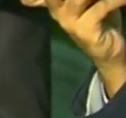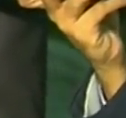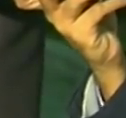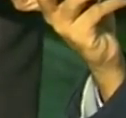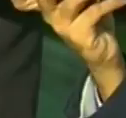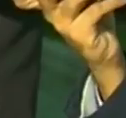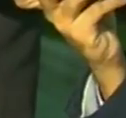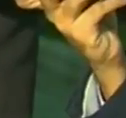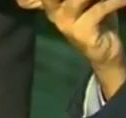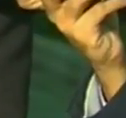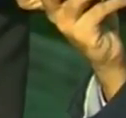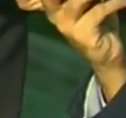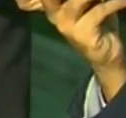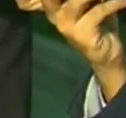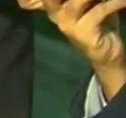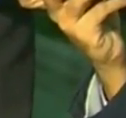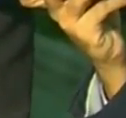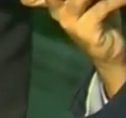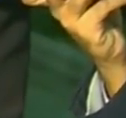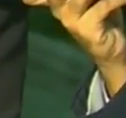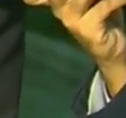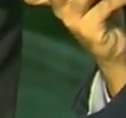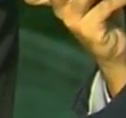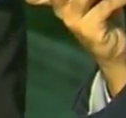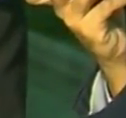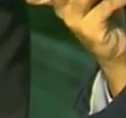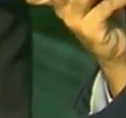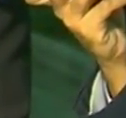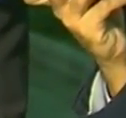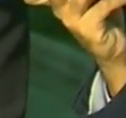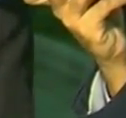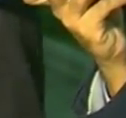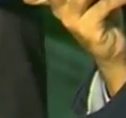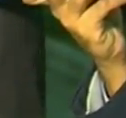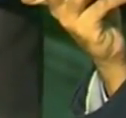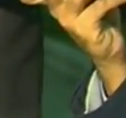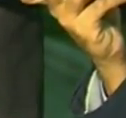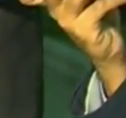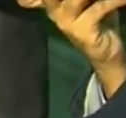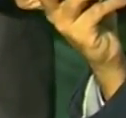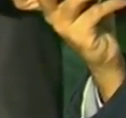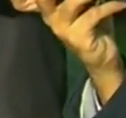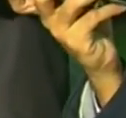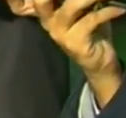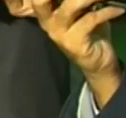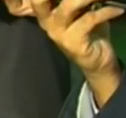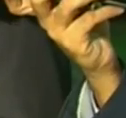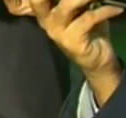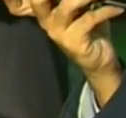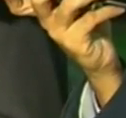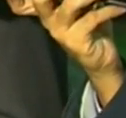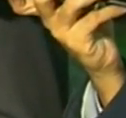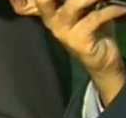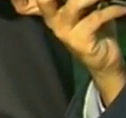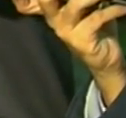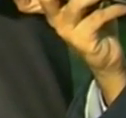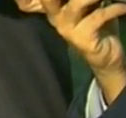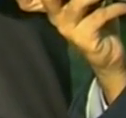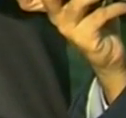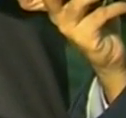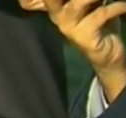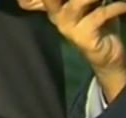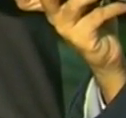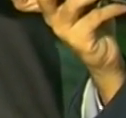sectores, el sector privado, el sector público, la economía comunal, el sector comunal y las trabajadoras y los trabajadores a través de los